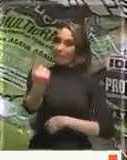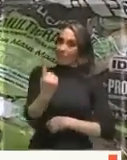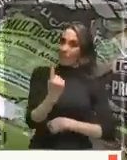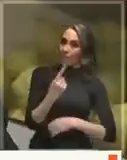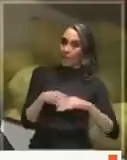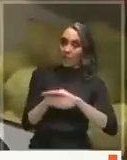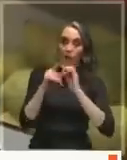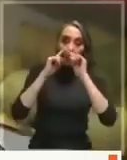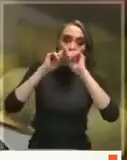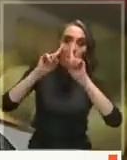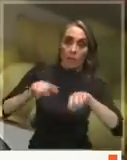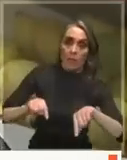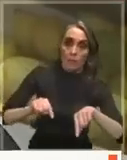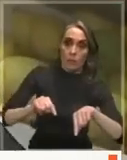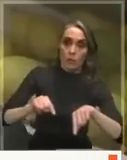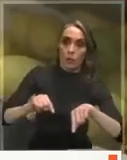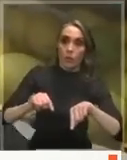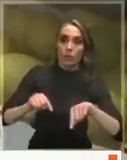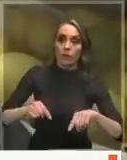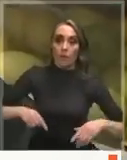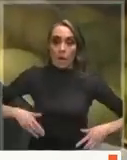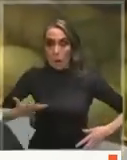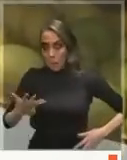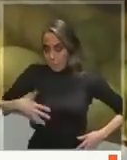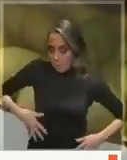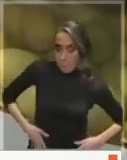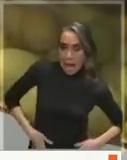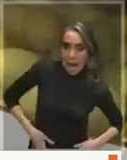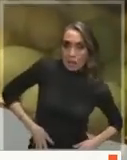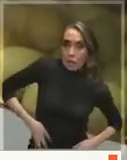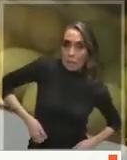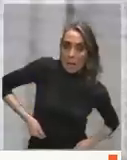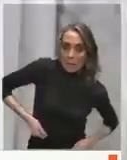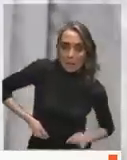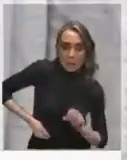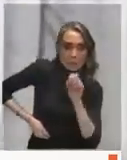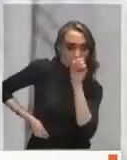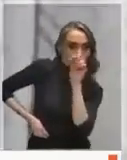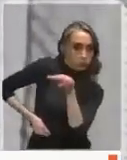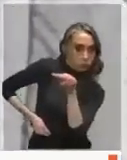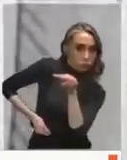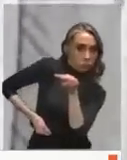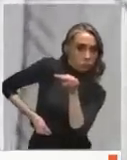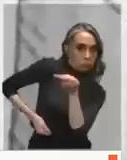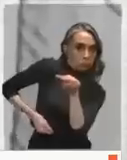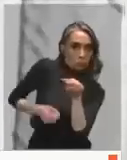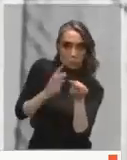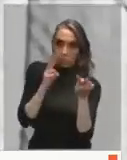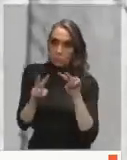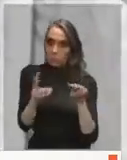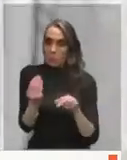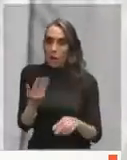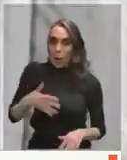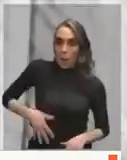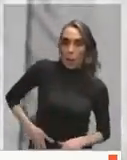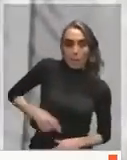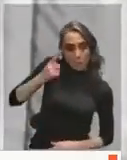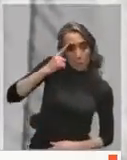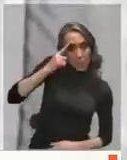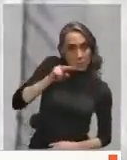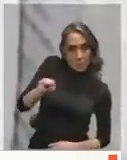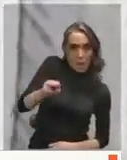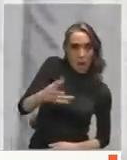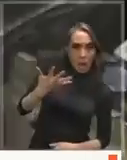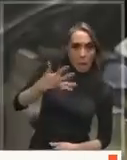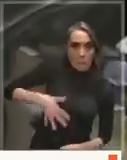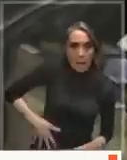desconocida, no sé, mete la mano al bolsillo a sacar cualquier cosa. Siempre están mirando si en el bolsillo no va a sacar una pistola. Sí,